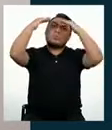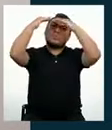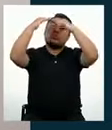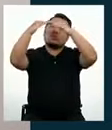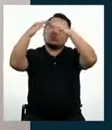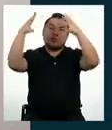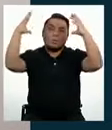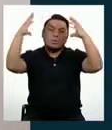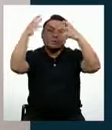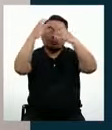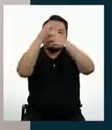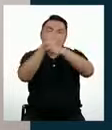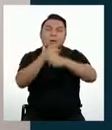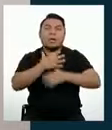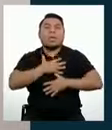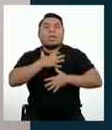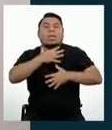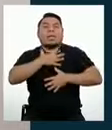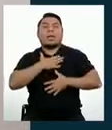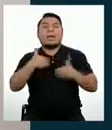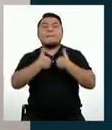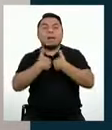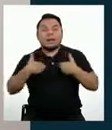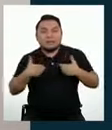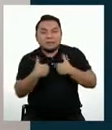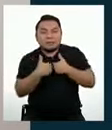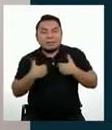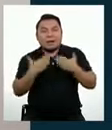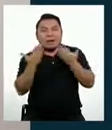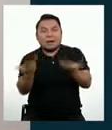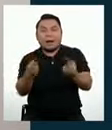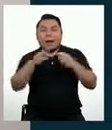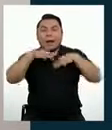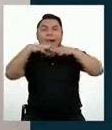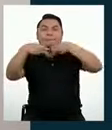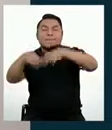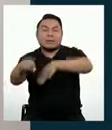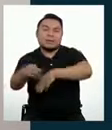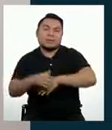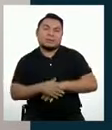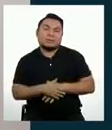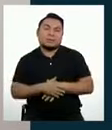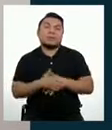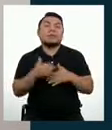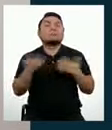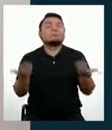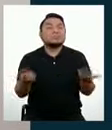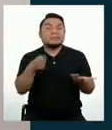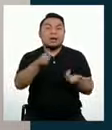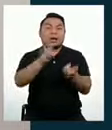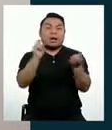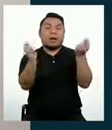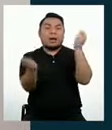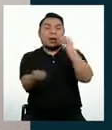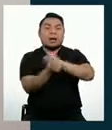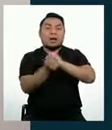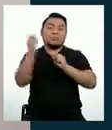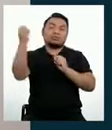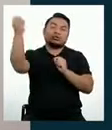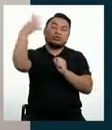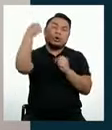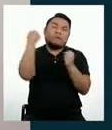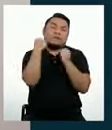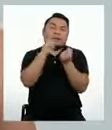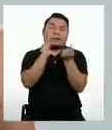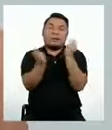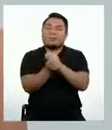algas, obstruye la respiración de los animales que habitan en el mar, genera cambio climático,